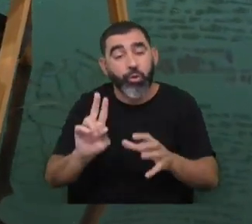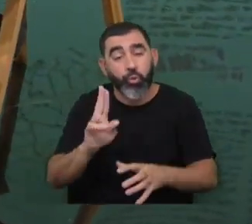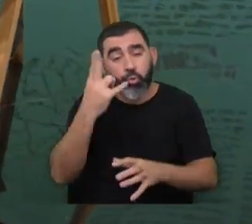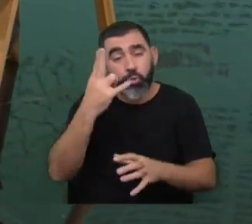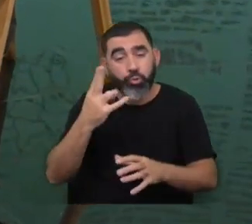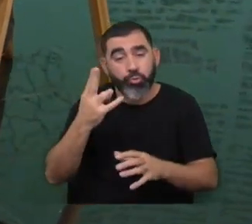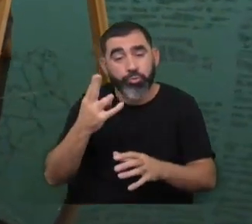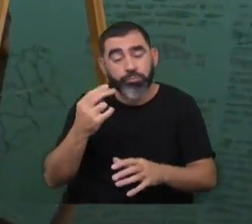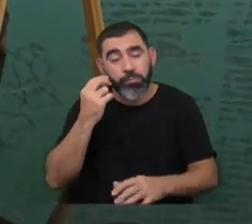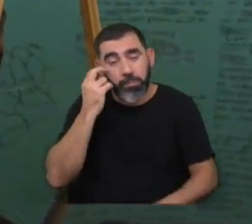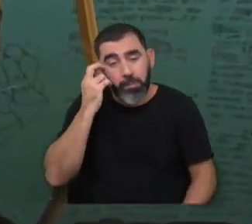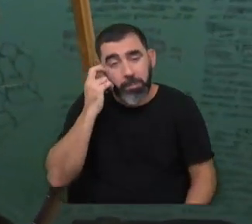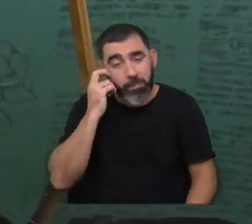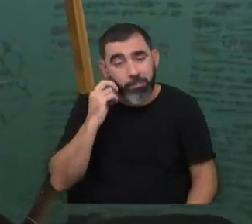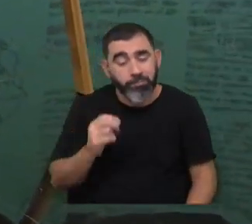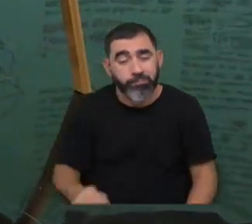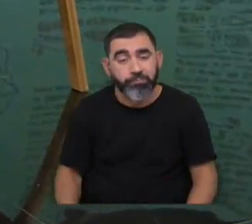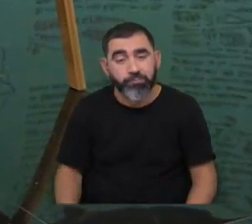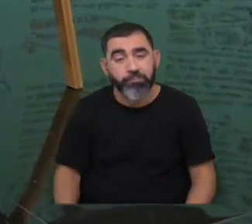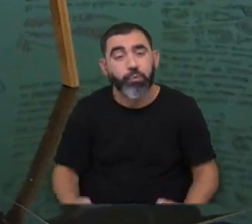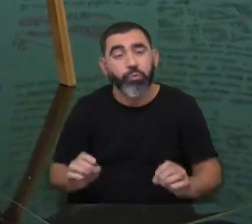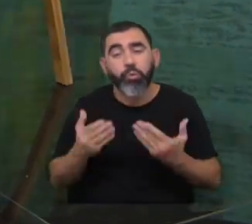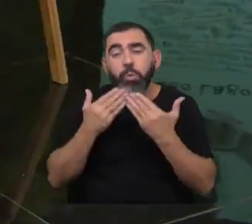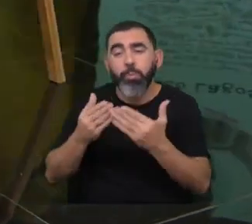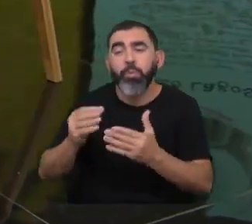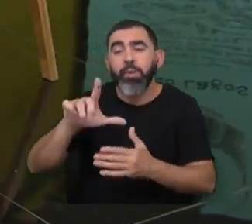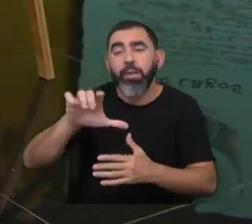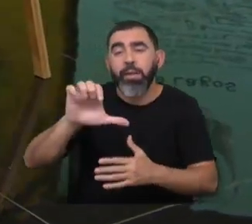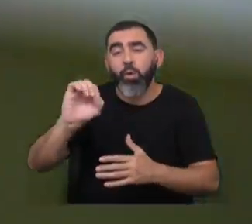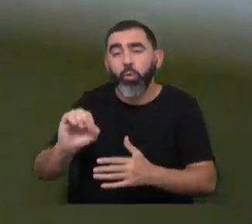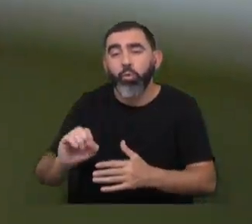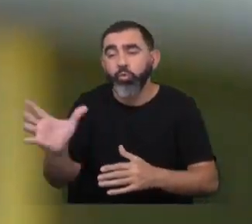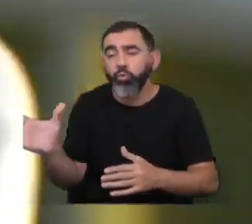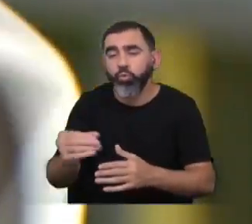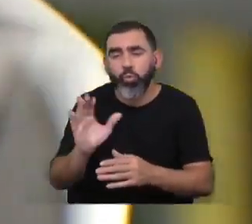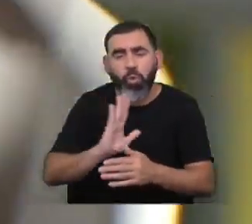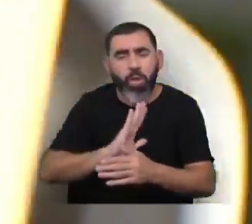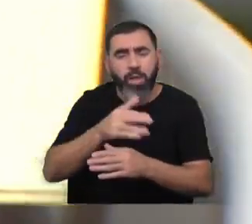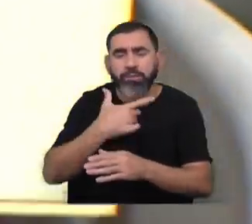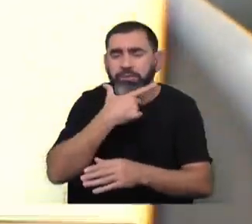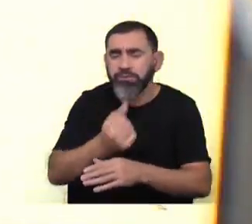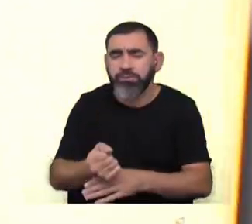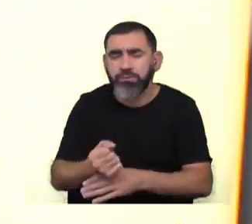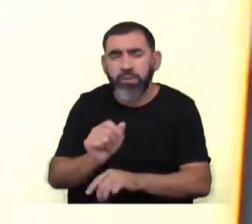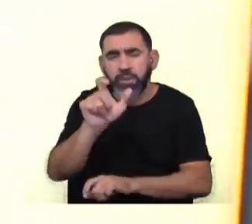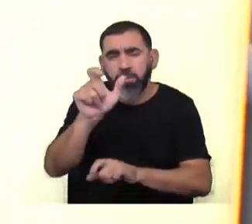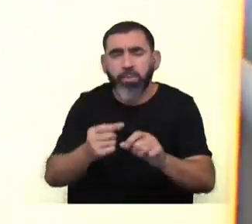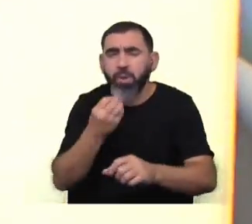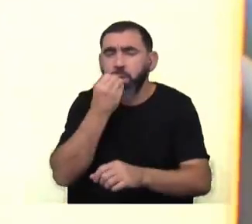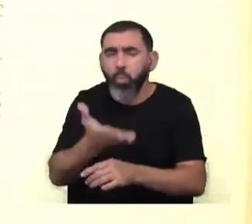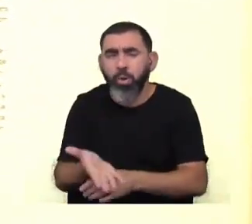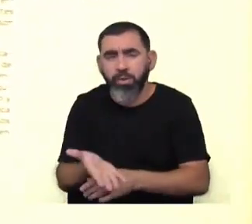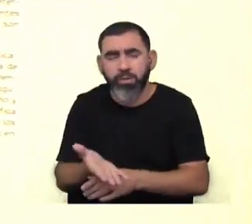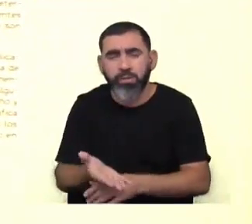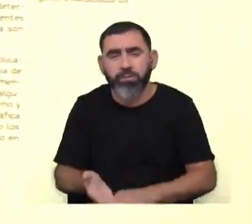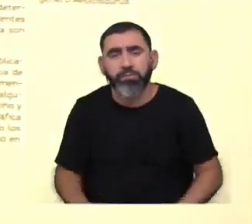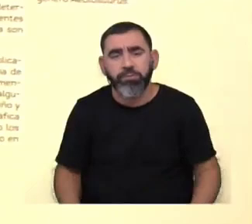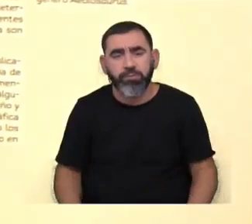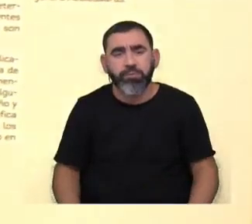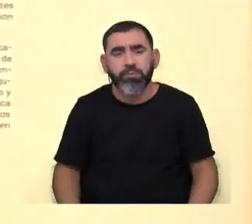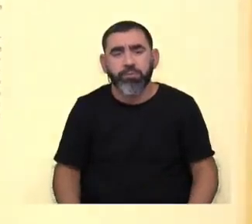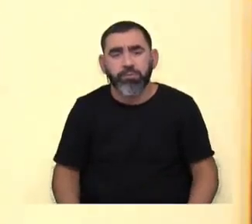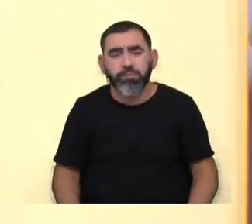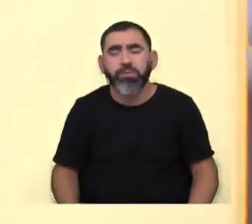voy a encontrar mientras hablamos, y que no es solamente preguntarle a Leo, o sea, son todos muy accesibles, ¿no? Gente macanuda, eso está bueno también. Sí,